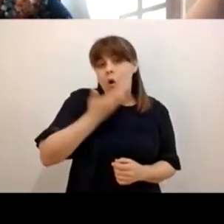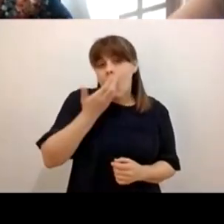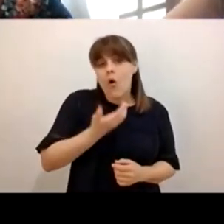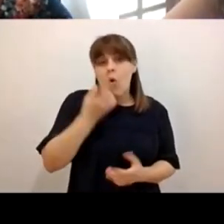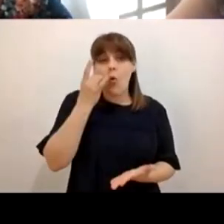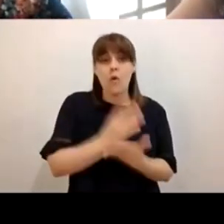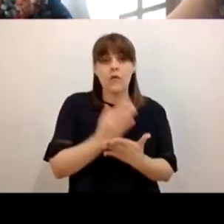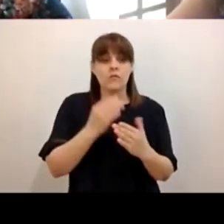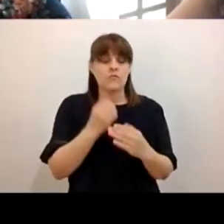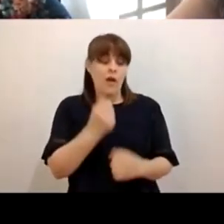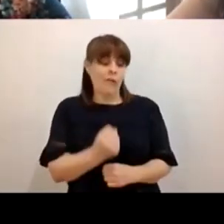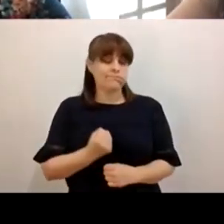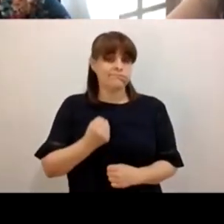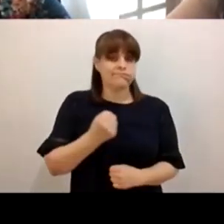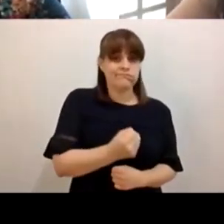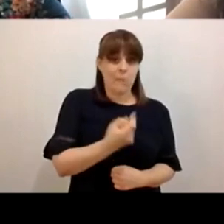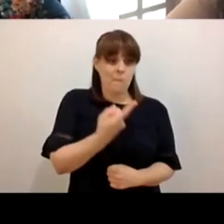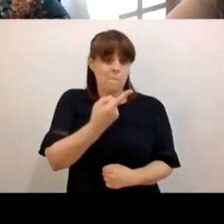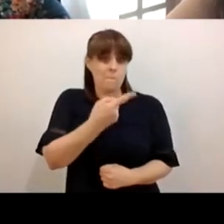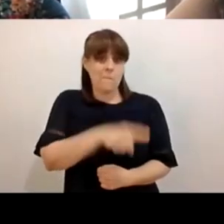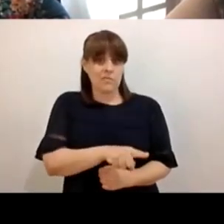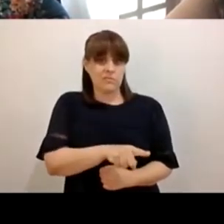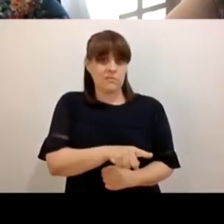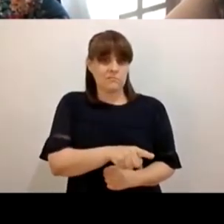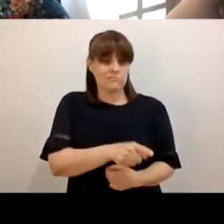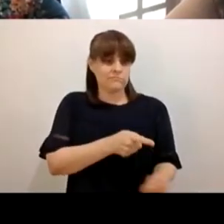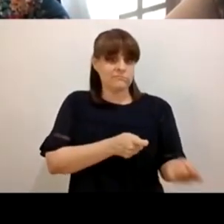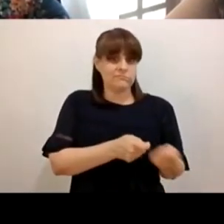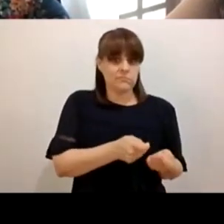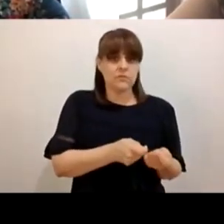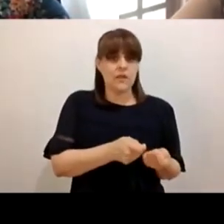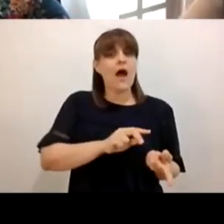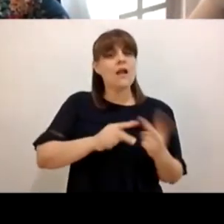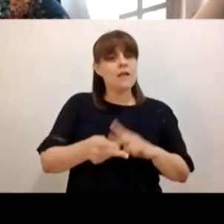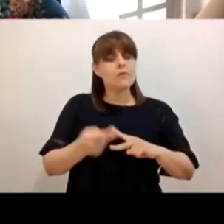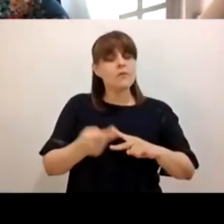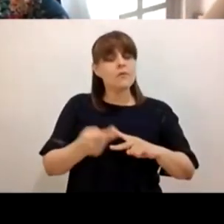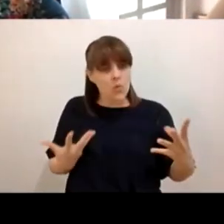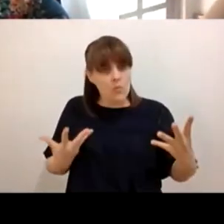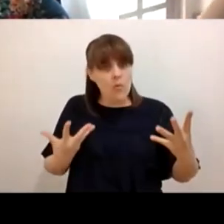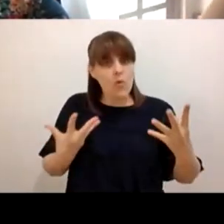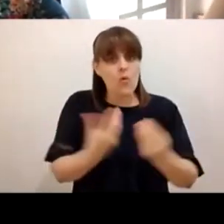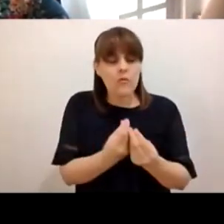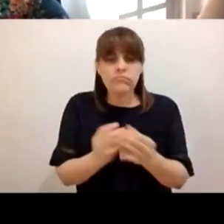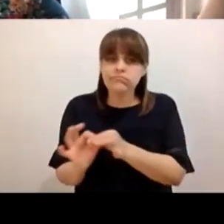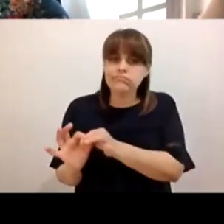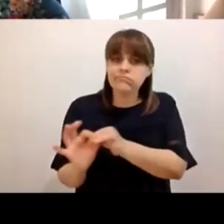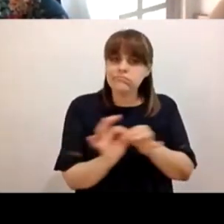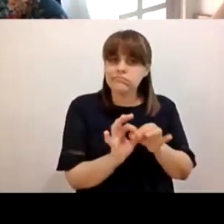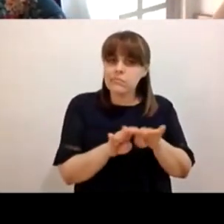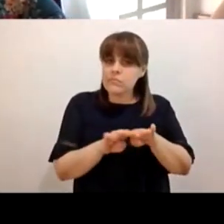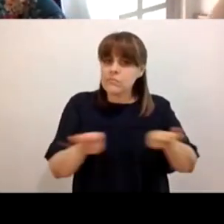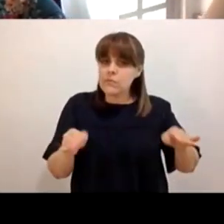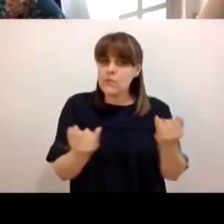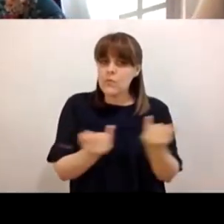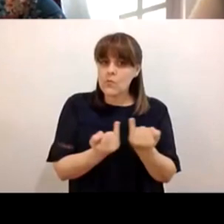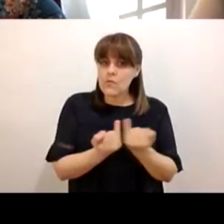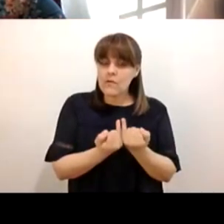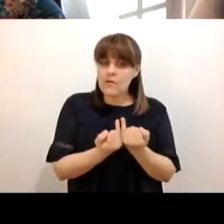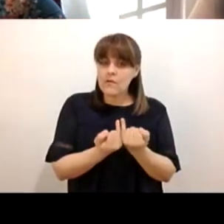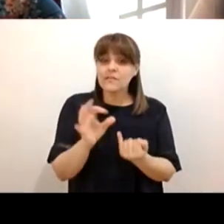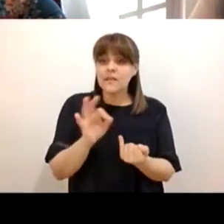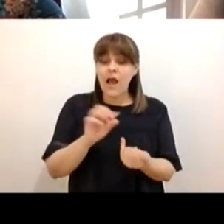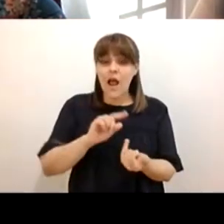en lugar de un poder para hacer con el otro también este es un reflejo de lo que estamos viviendo entonces creo que en ese sentido